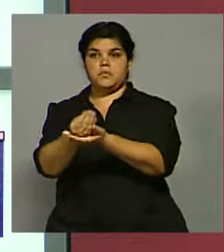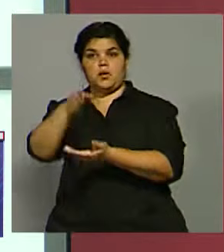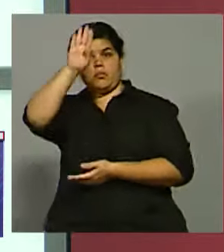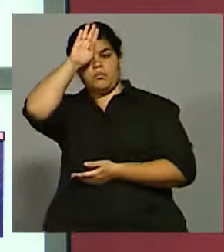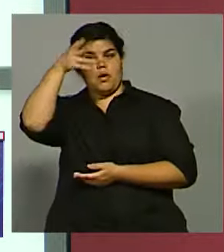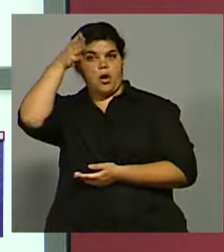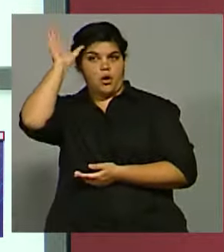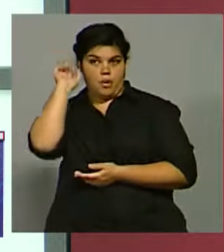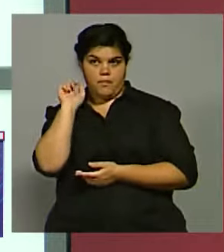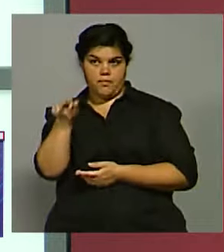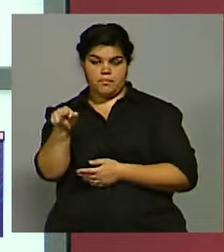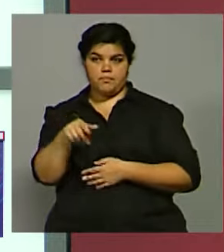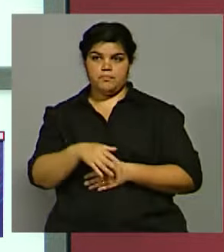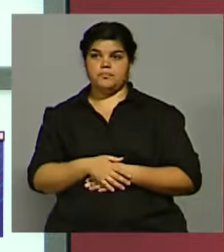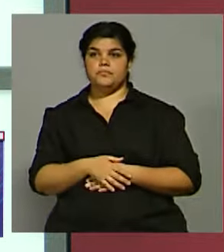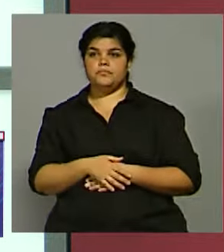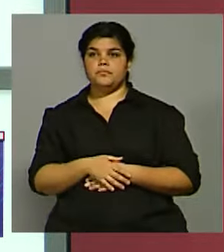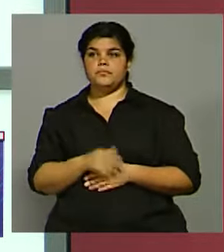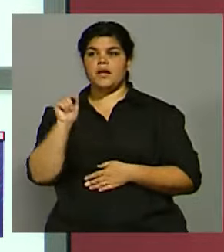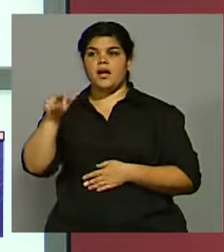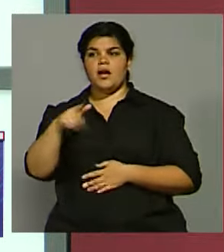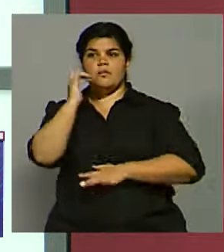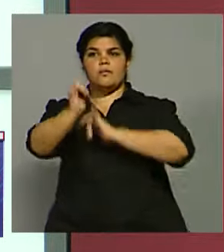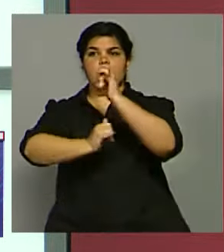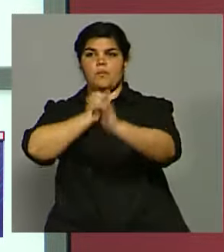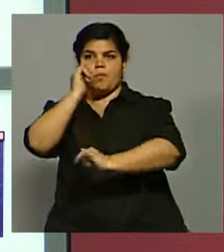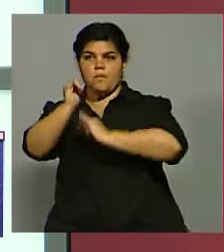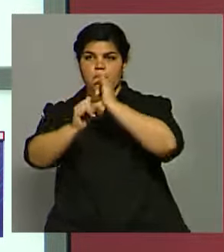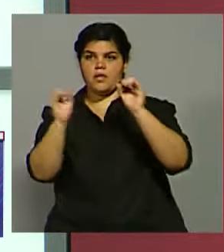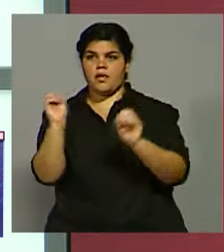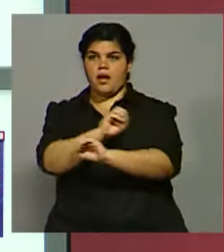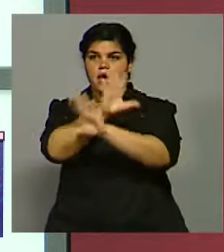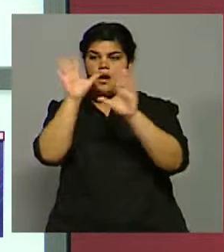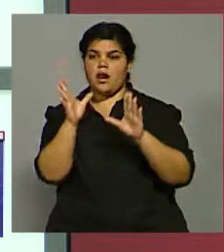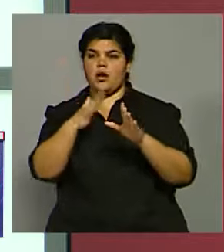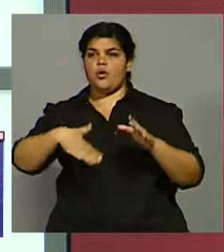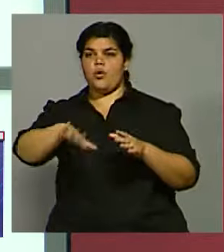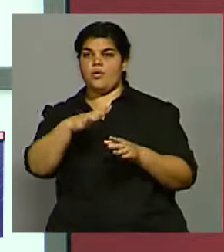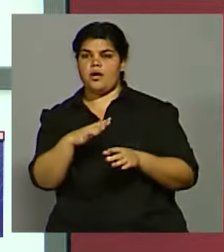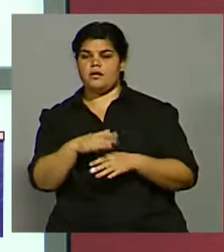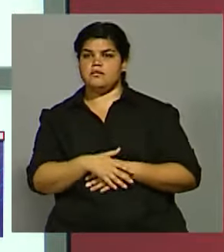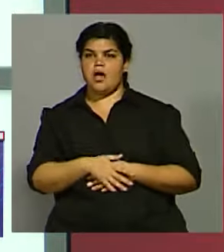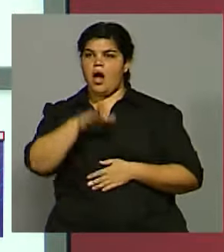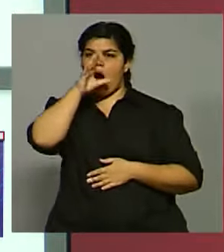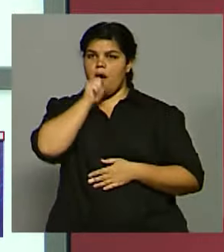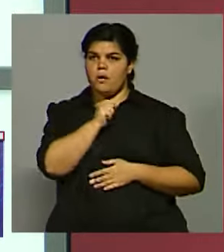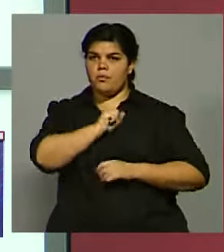romano la transparencia institucional, tolerancia cero respecto a los